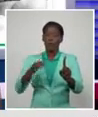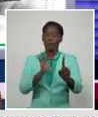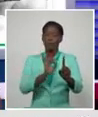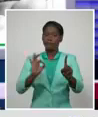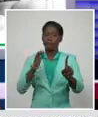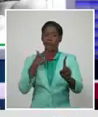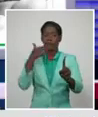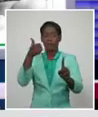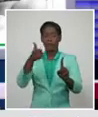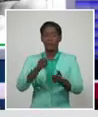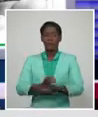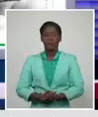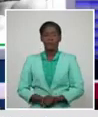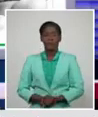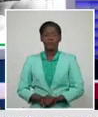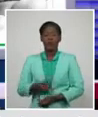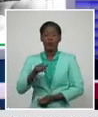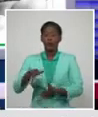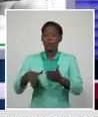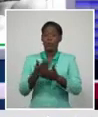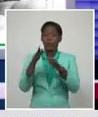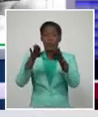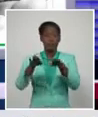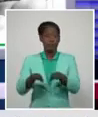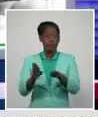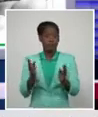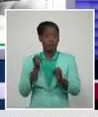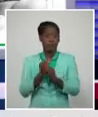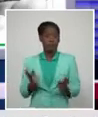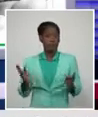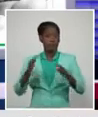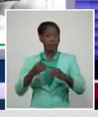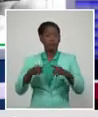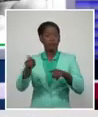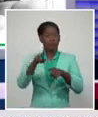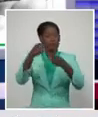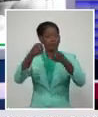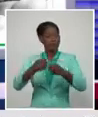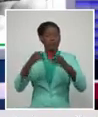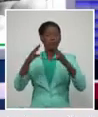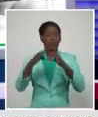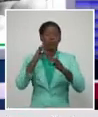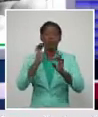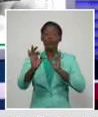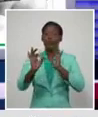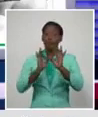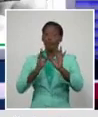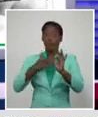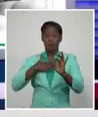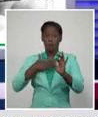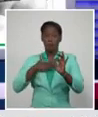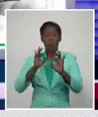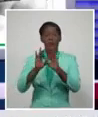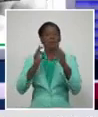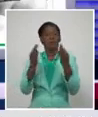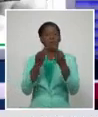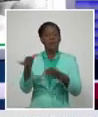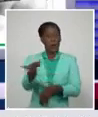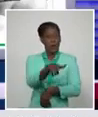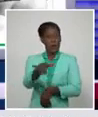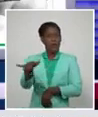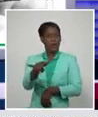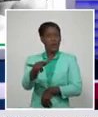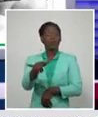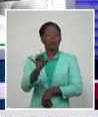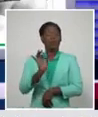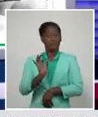superficies. Es día de receso laboral, pero por favor, quédese en casa. Cuidémonos todos, todos, proteja a su